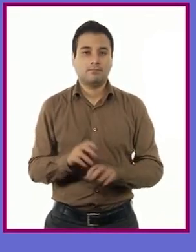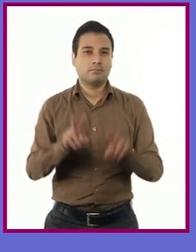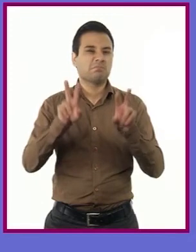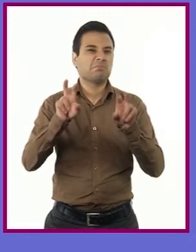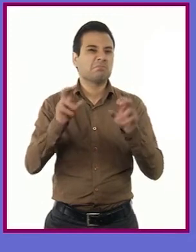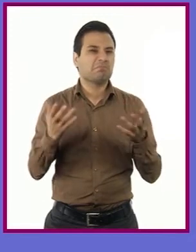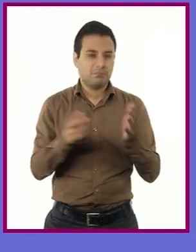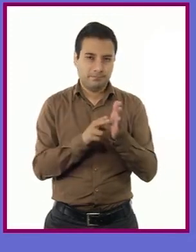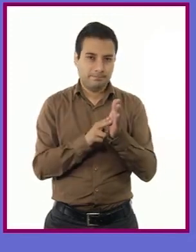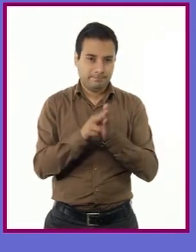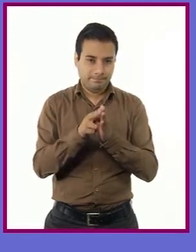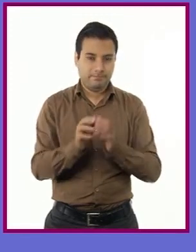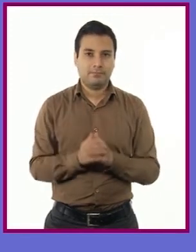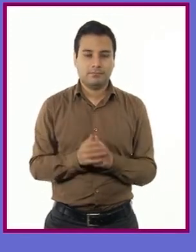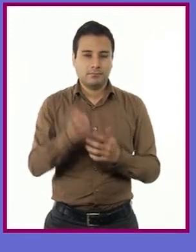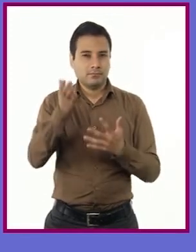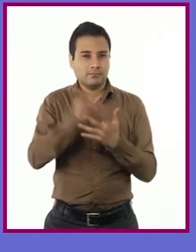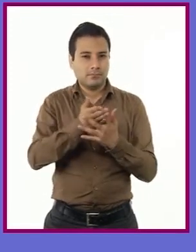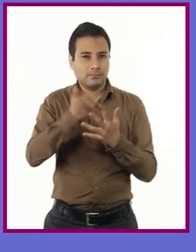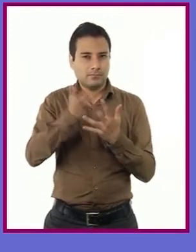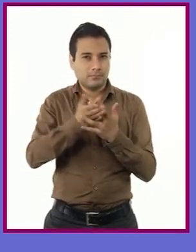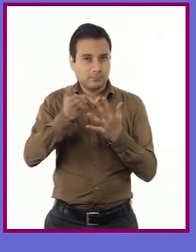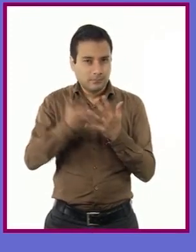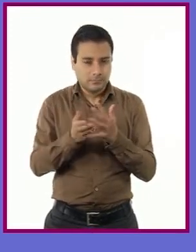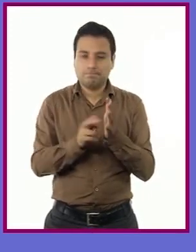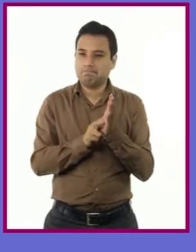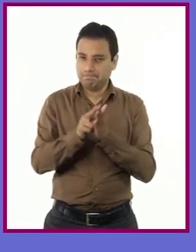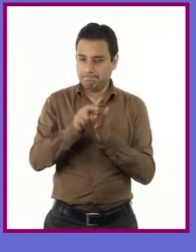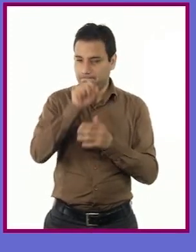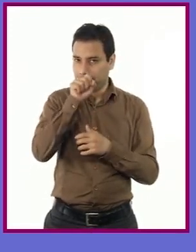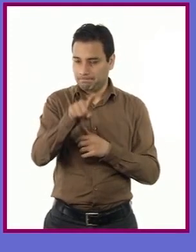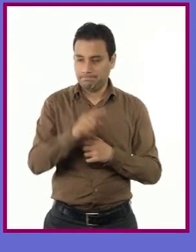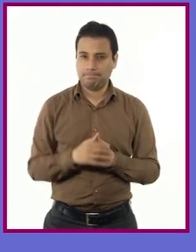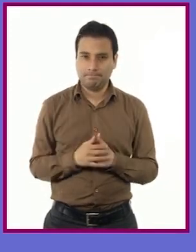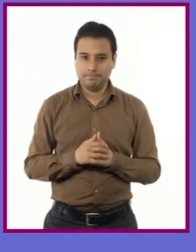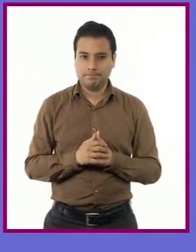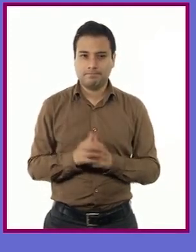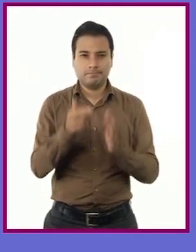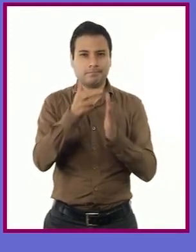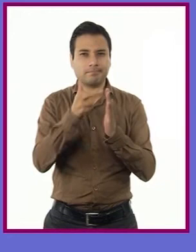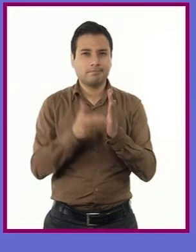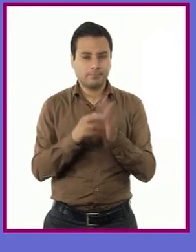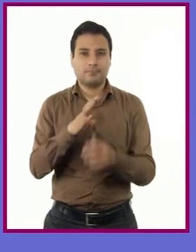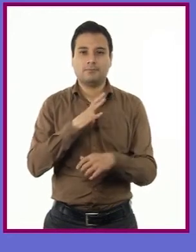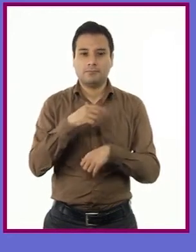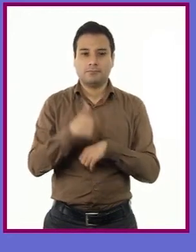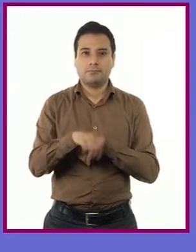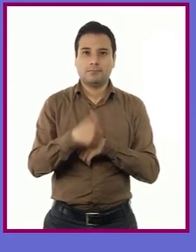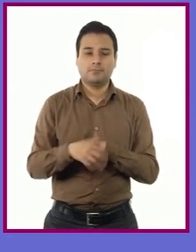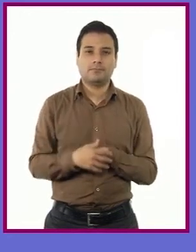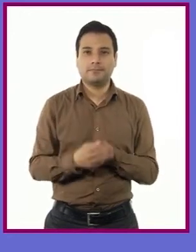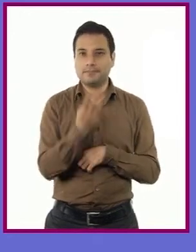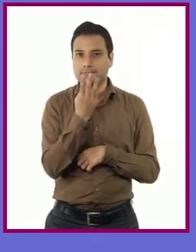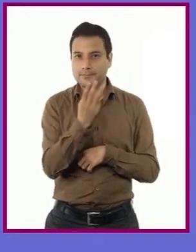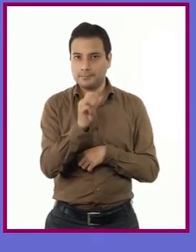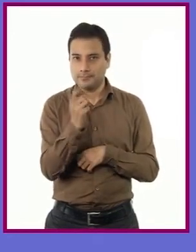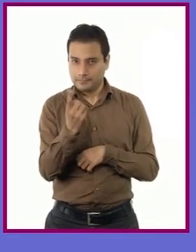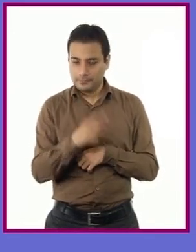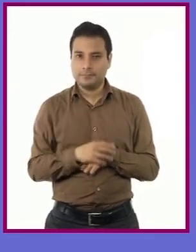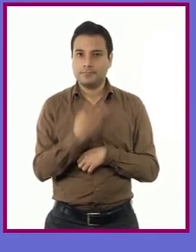negritas, los apartados o subtítulos en negritas y las reglas se identifican con números sucesivos de acuerdo con cada